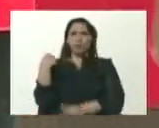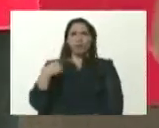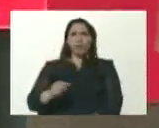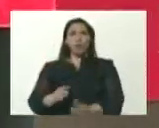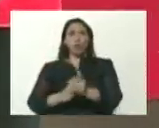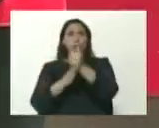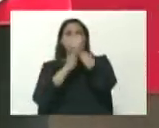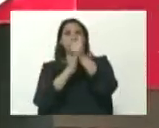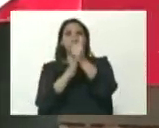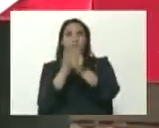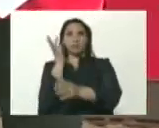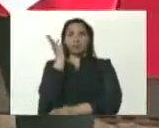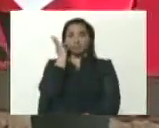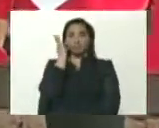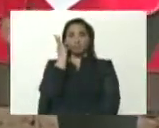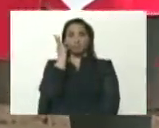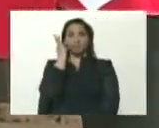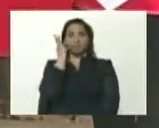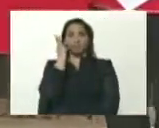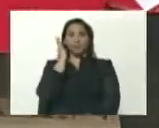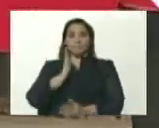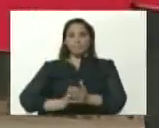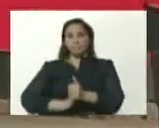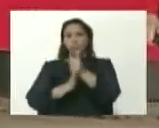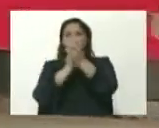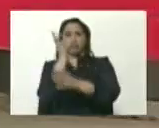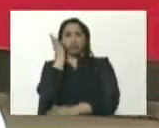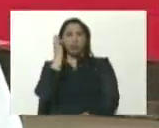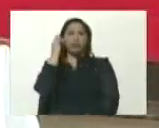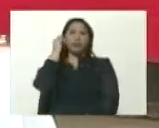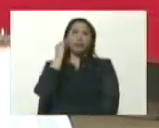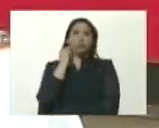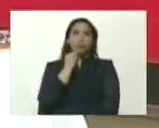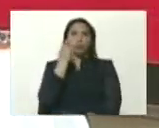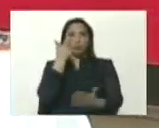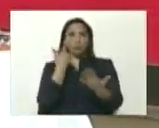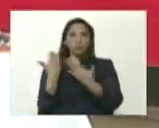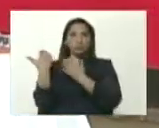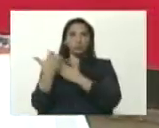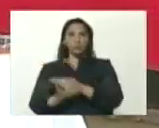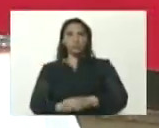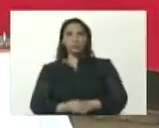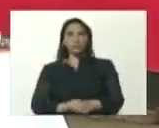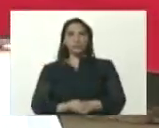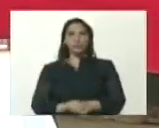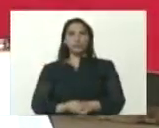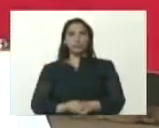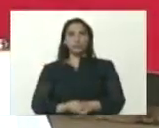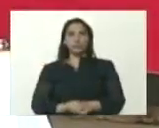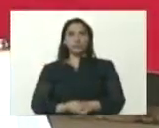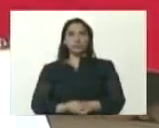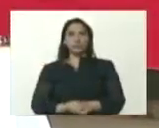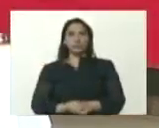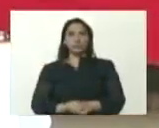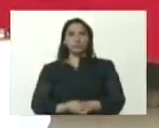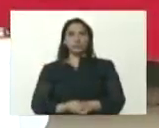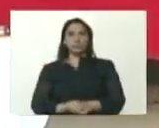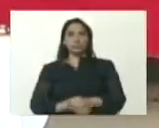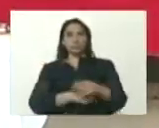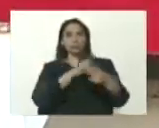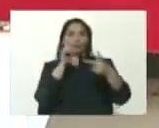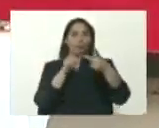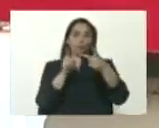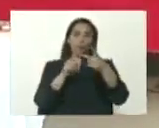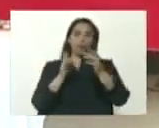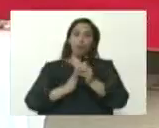lideresas, que es la lideresa de del sector Simón Bolívar, Yérmica Flores. La